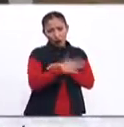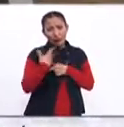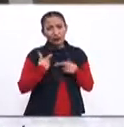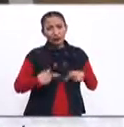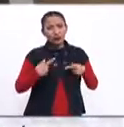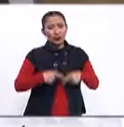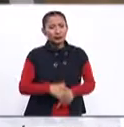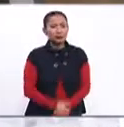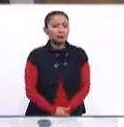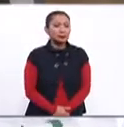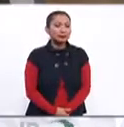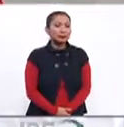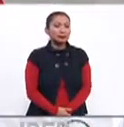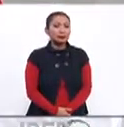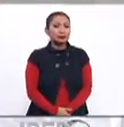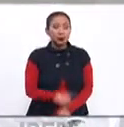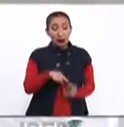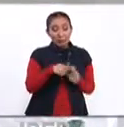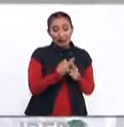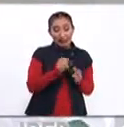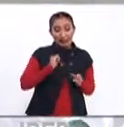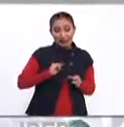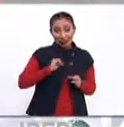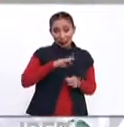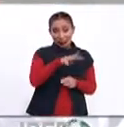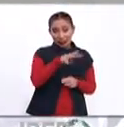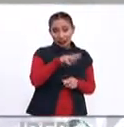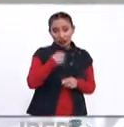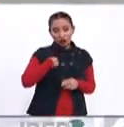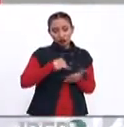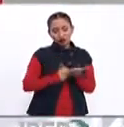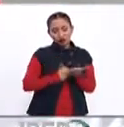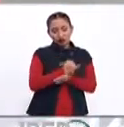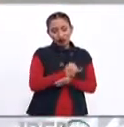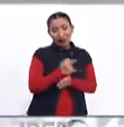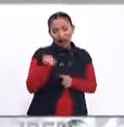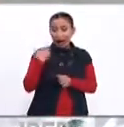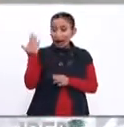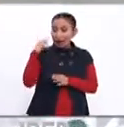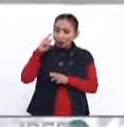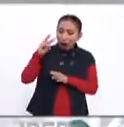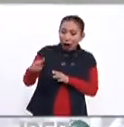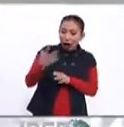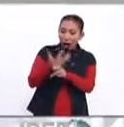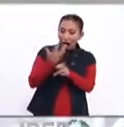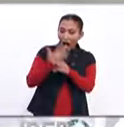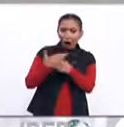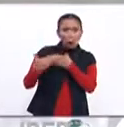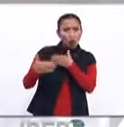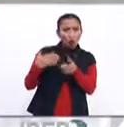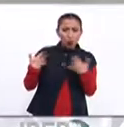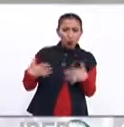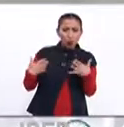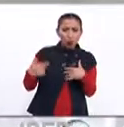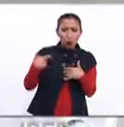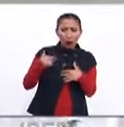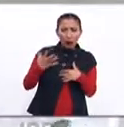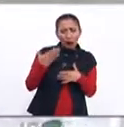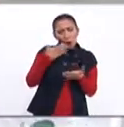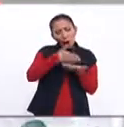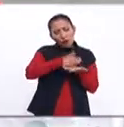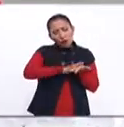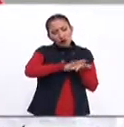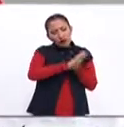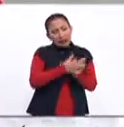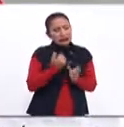de las personas. Al principio del siglo XIX decidimos ser lo que eran ya los Estados Unidos, una nación moderna. El ingreso a la